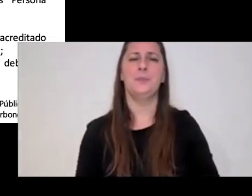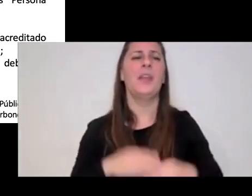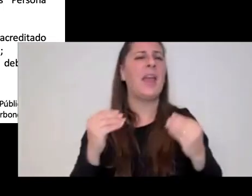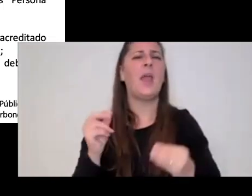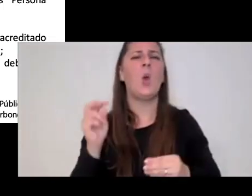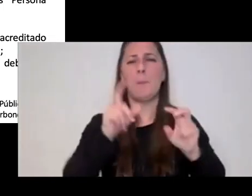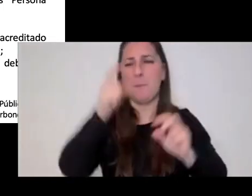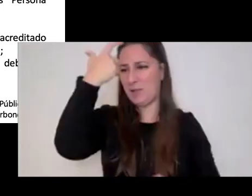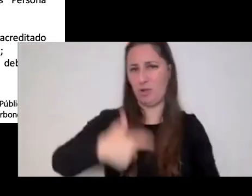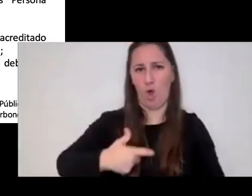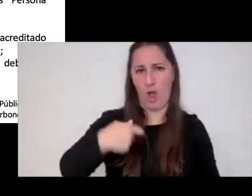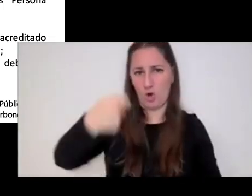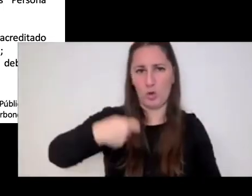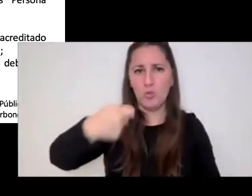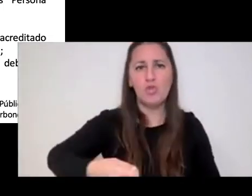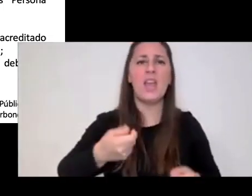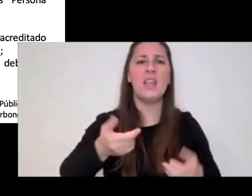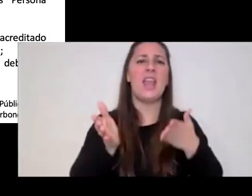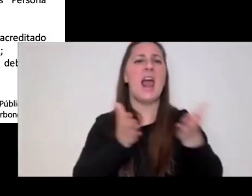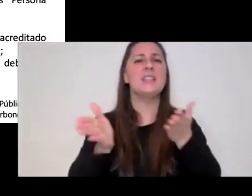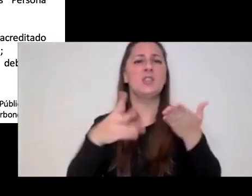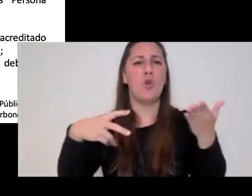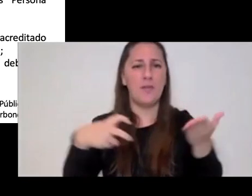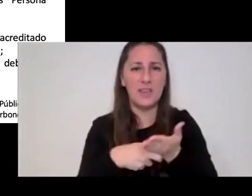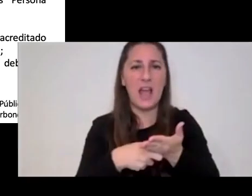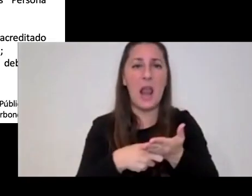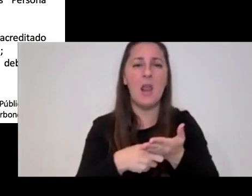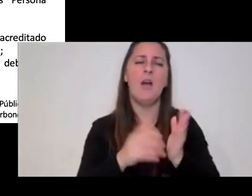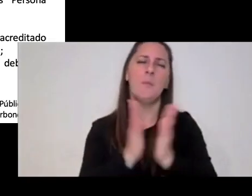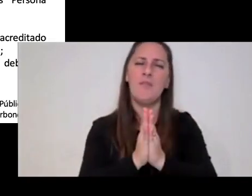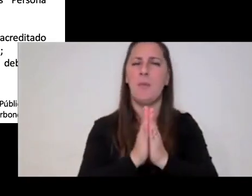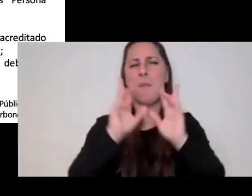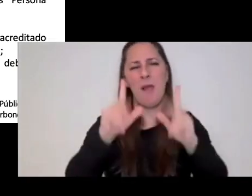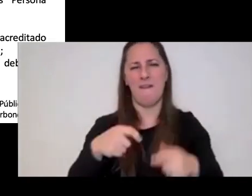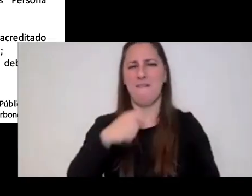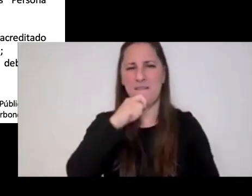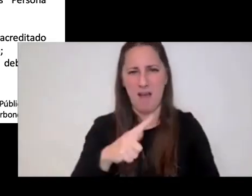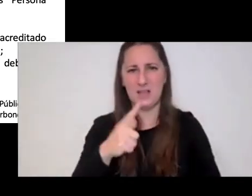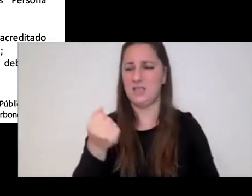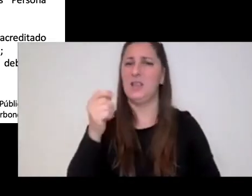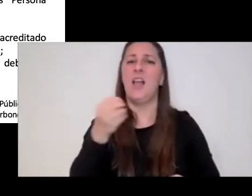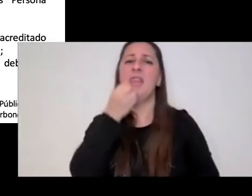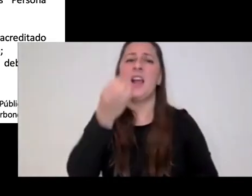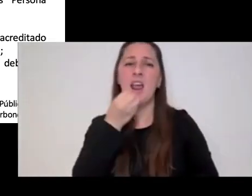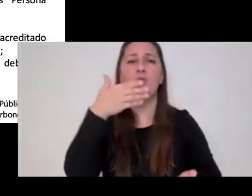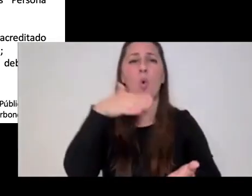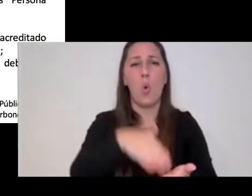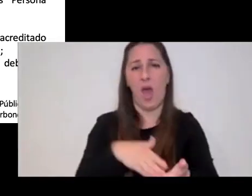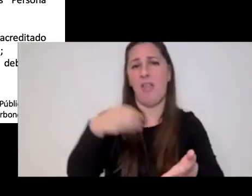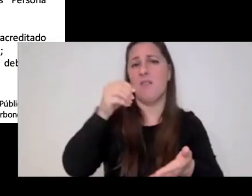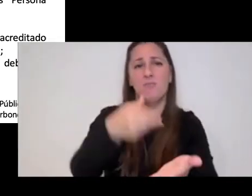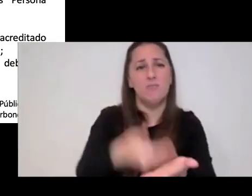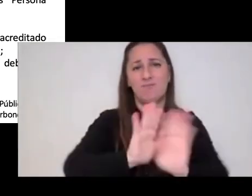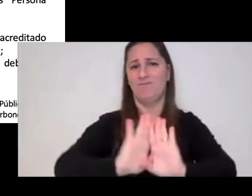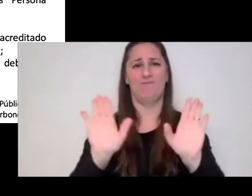¿Qué es lo que busca el asesor fiscal? Hacémelo fácil, ¿sí? Que deposite, hago la declaración jurada y se acabó. Y lo que está sucediendo es